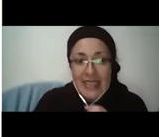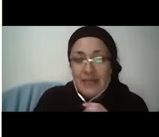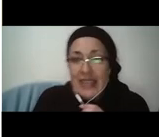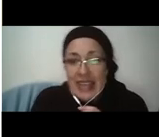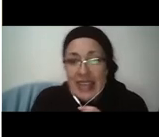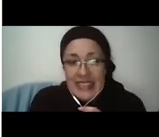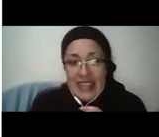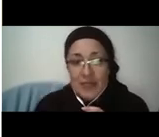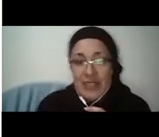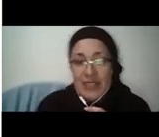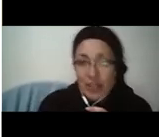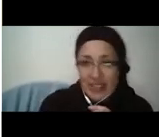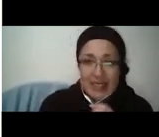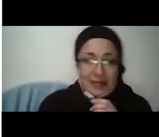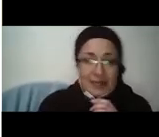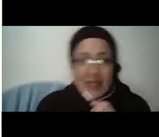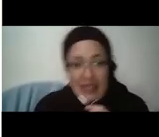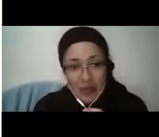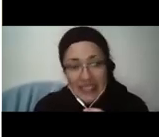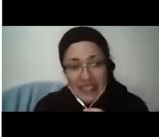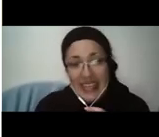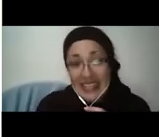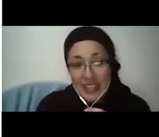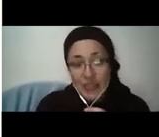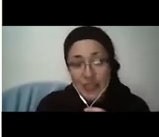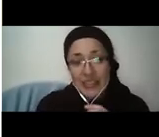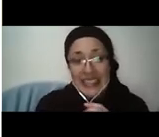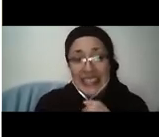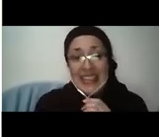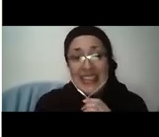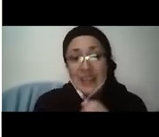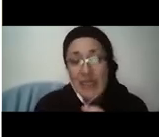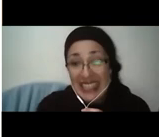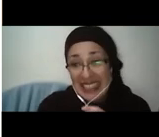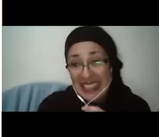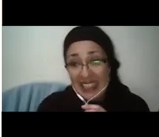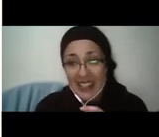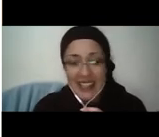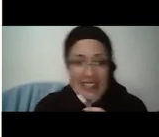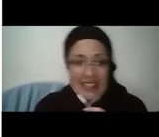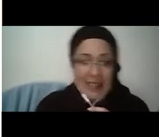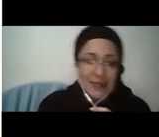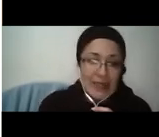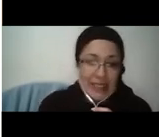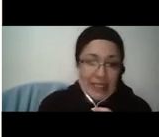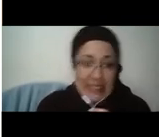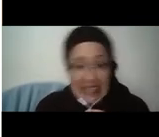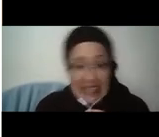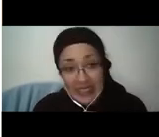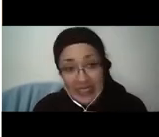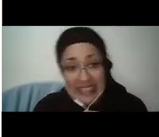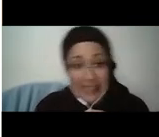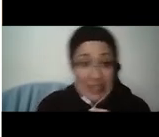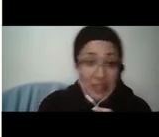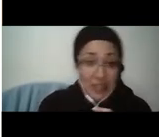que hacia el 2012 nuestra región generaba una cantidad de energía, que ahí nos